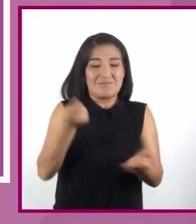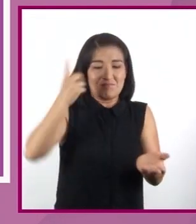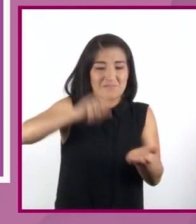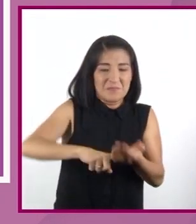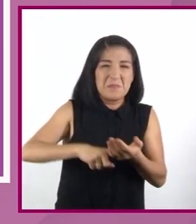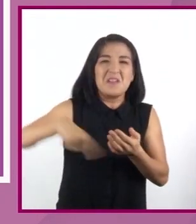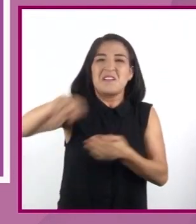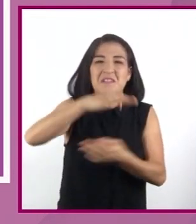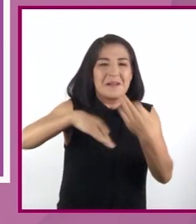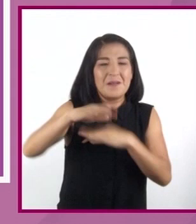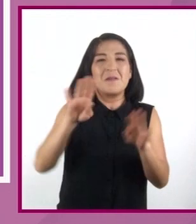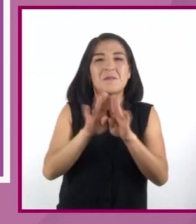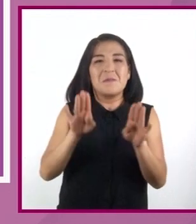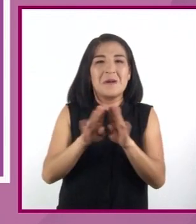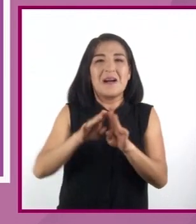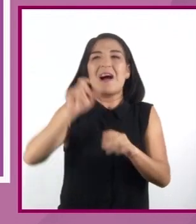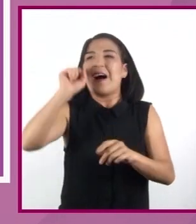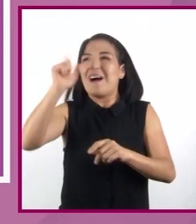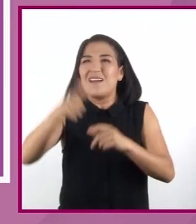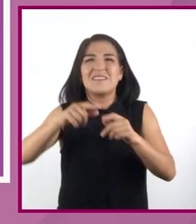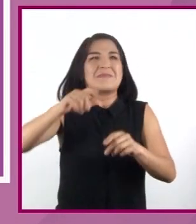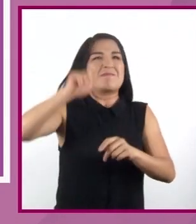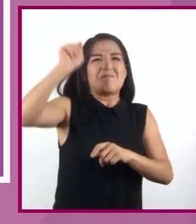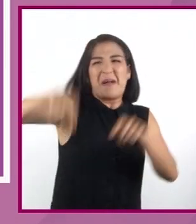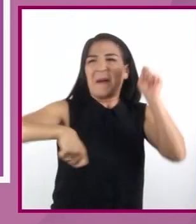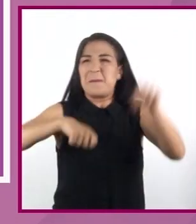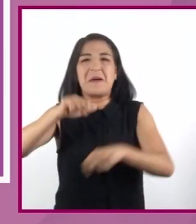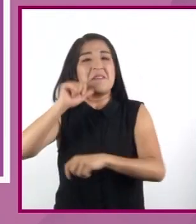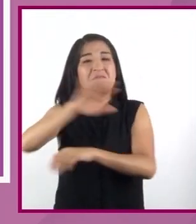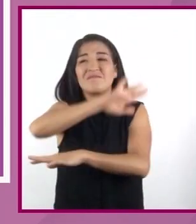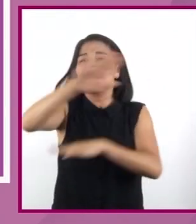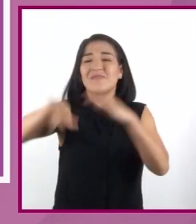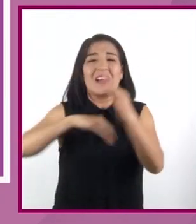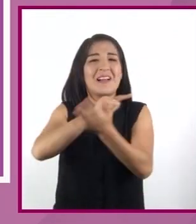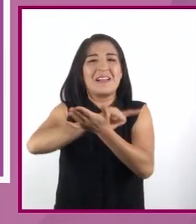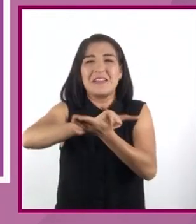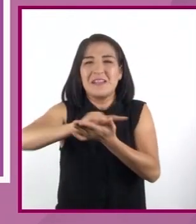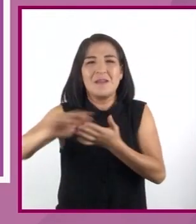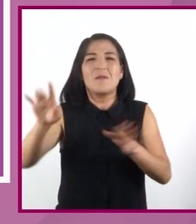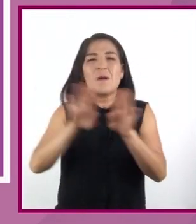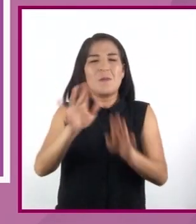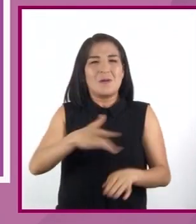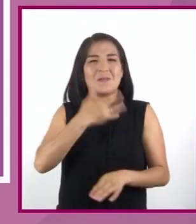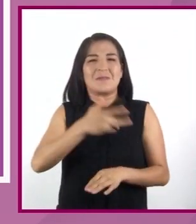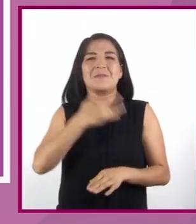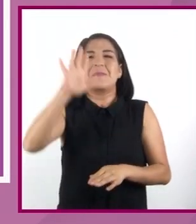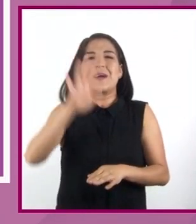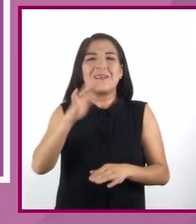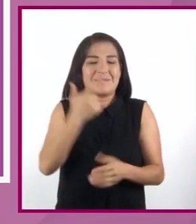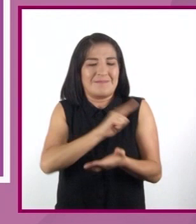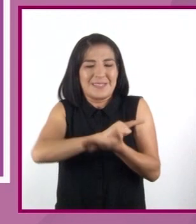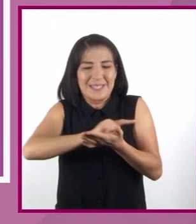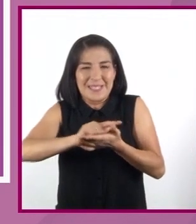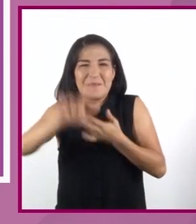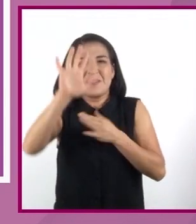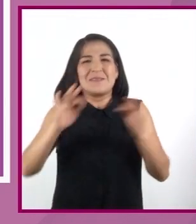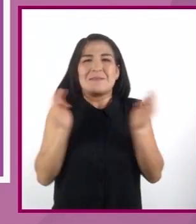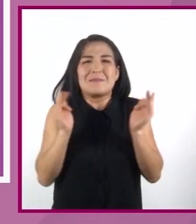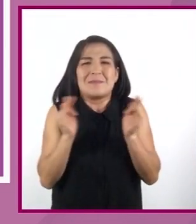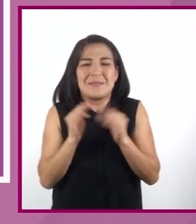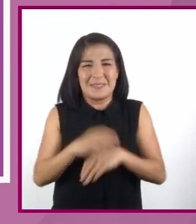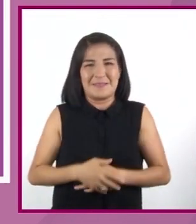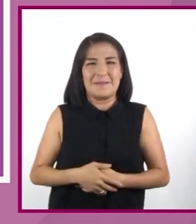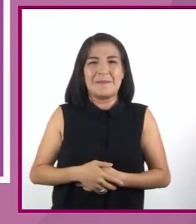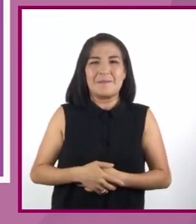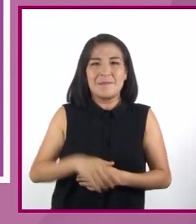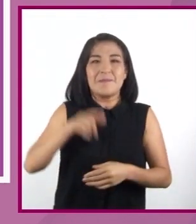sin el más leve rasguño en las altas paredes, afirmaba aquella sensación de desapacible frío. Al cruzar